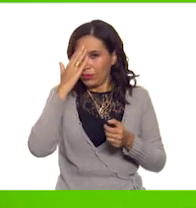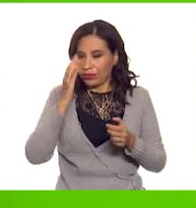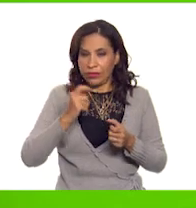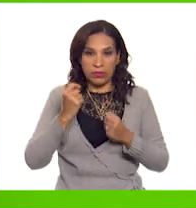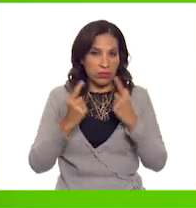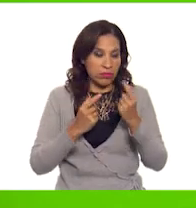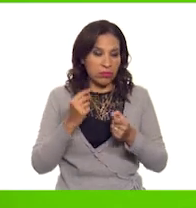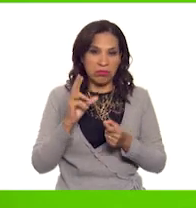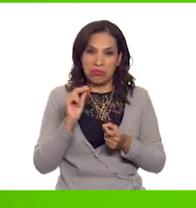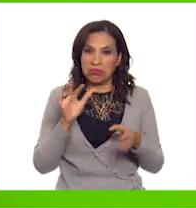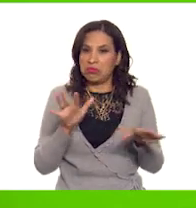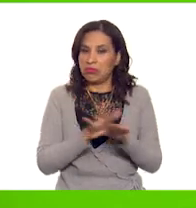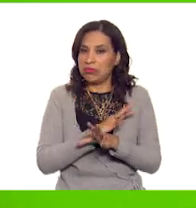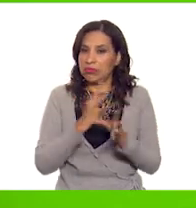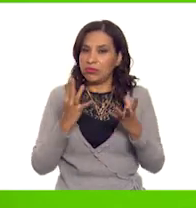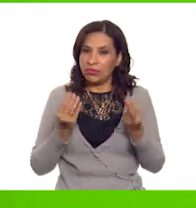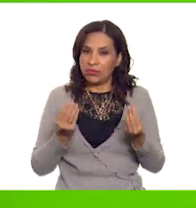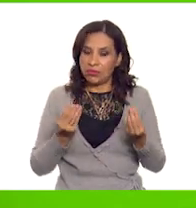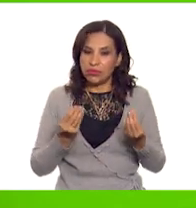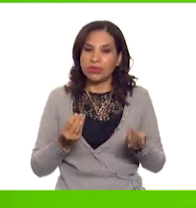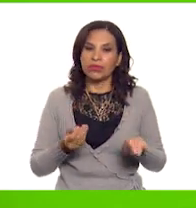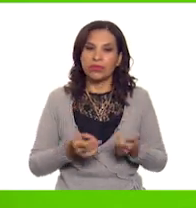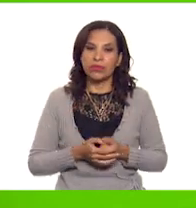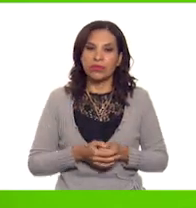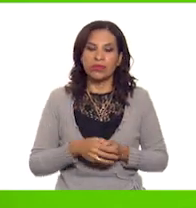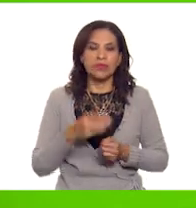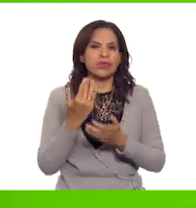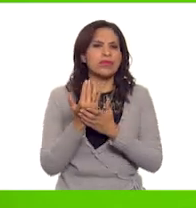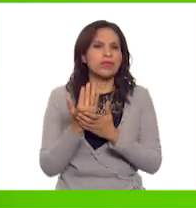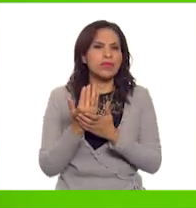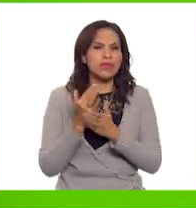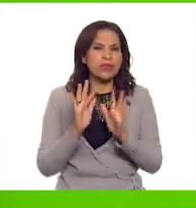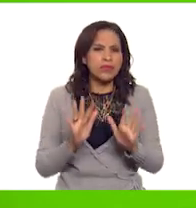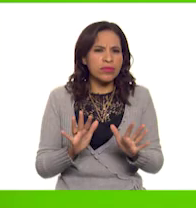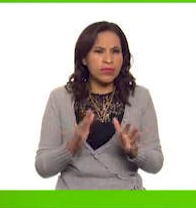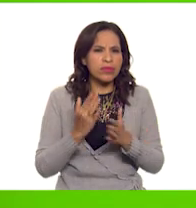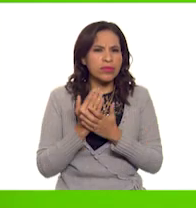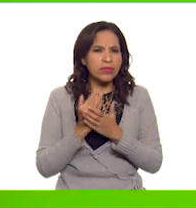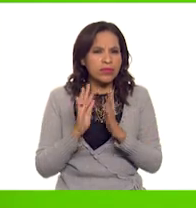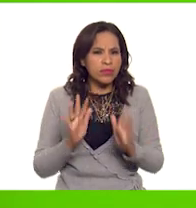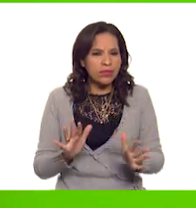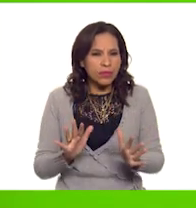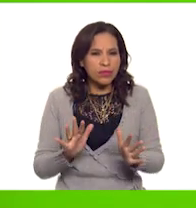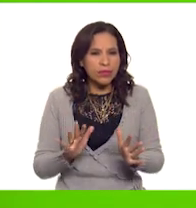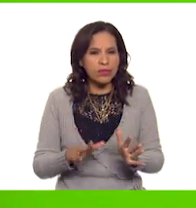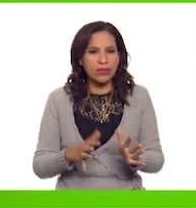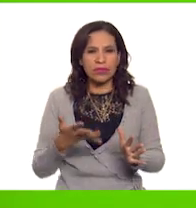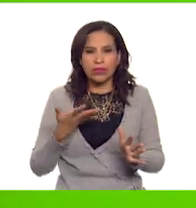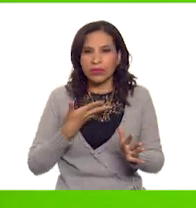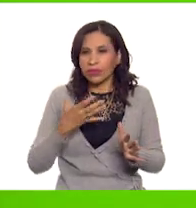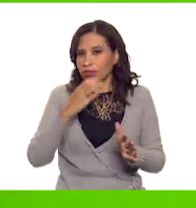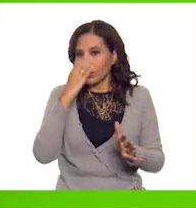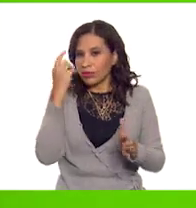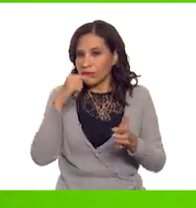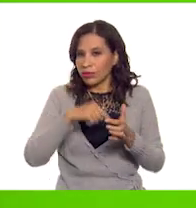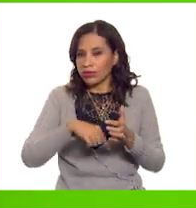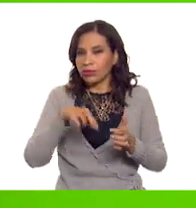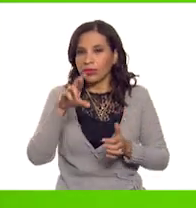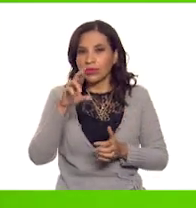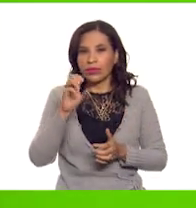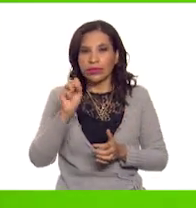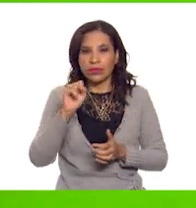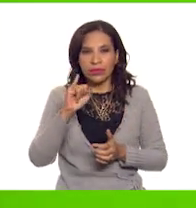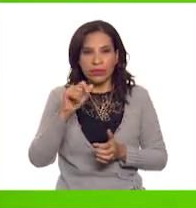y otros han cambiado demasiado. ¡Oh! ¡Esperen! ¡Esperen, esperen! ¡Aquí está la foto de Rosita!